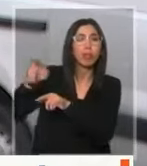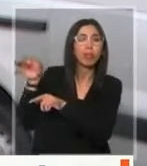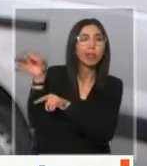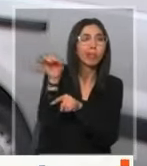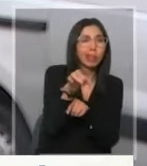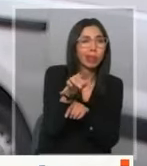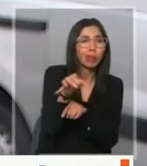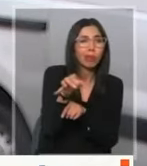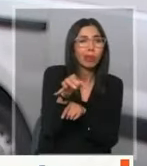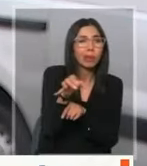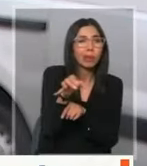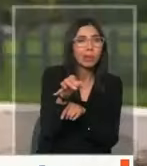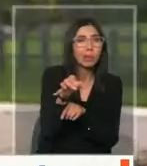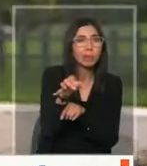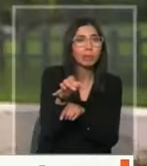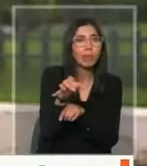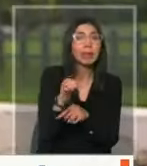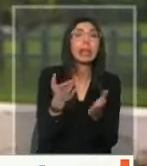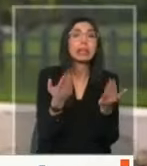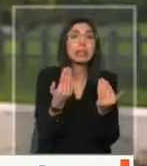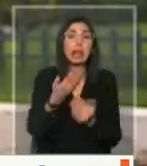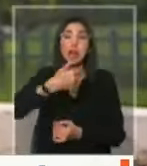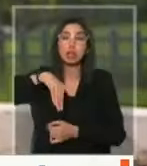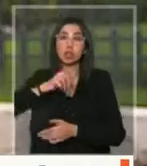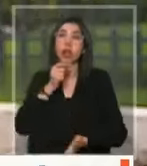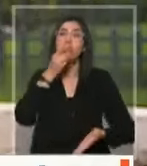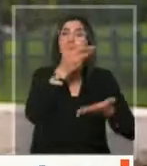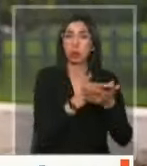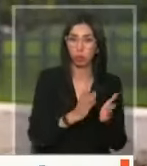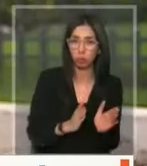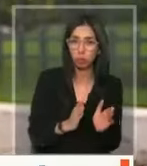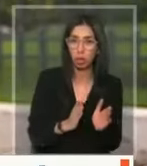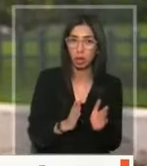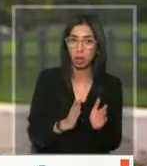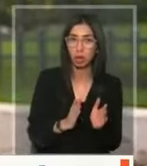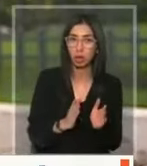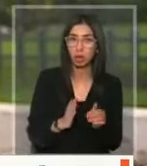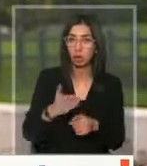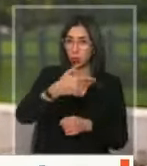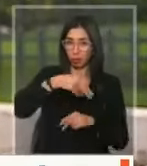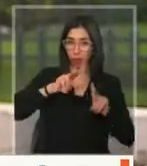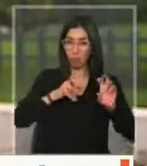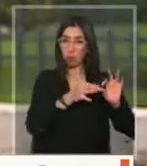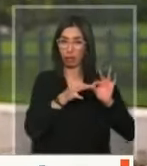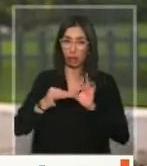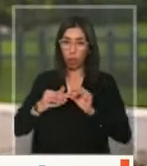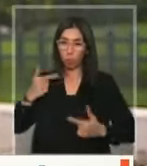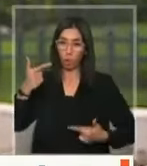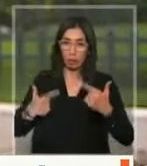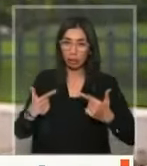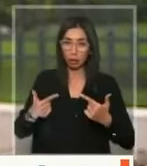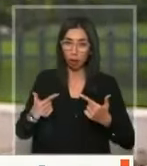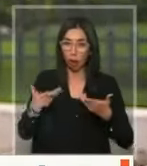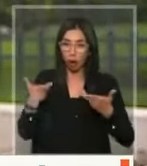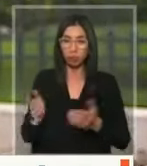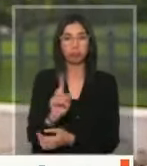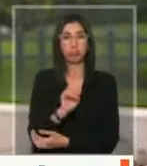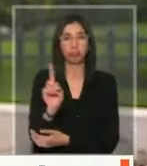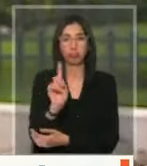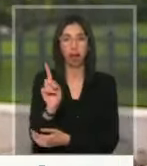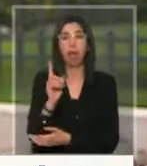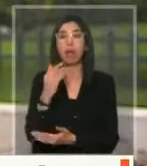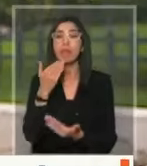que nosotros nos querelláramos. No hemos actuado con algún tipo de motivación política. De hecho, el debate que se da